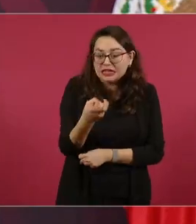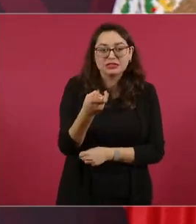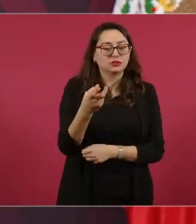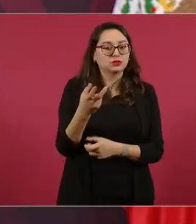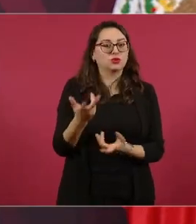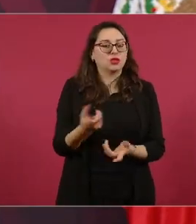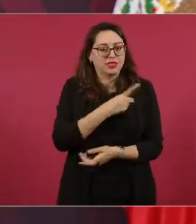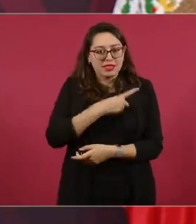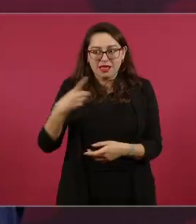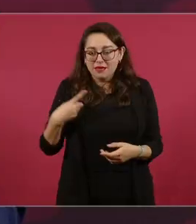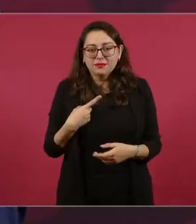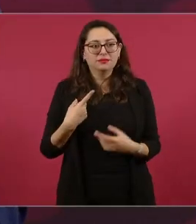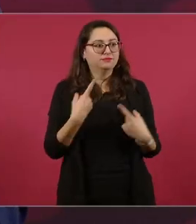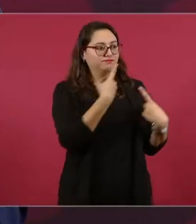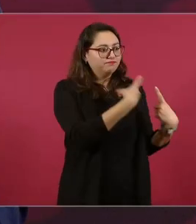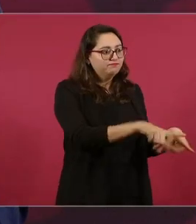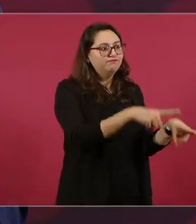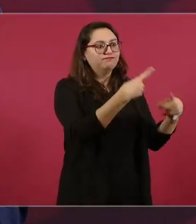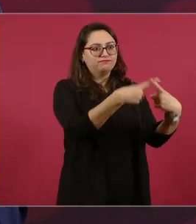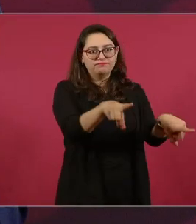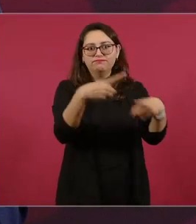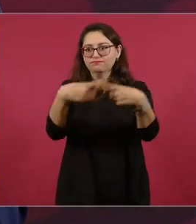no es pensamiento único, ¿no?